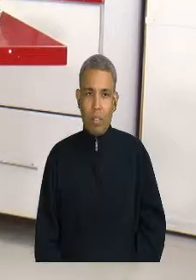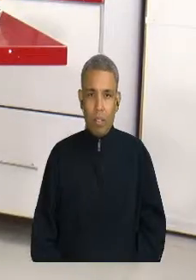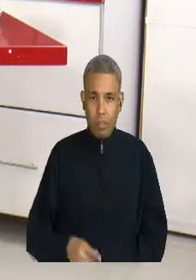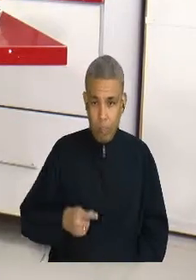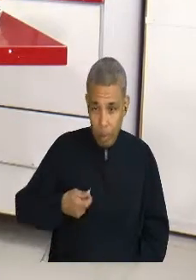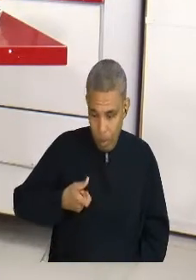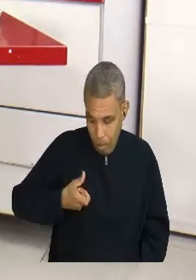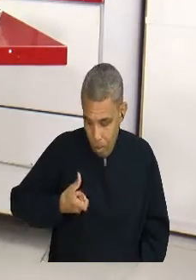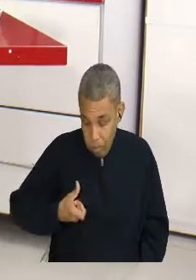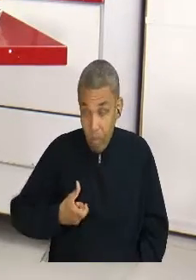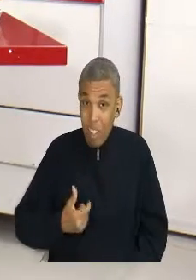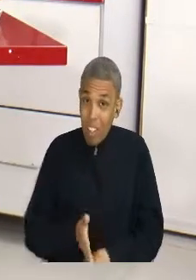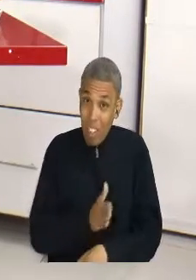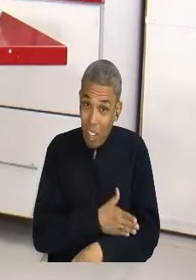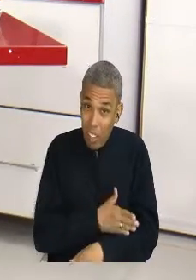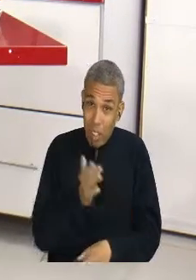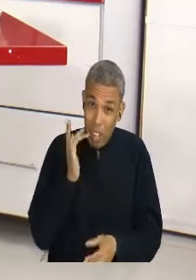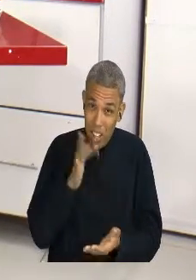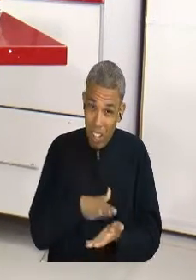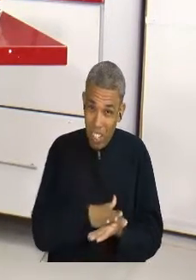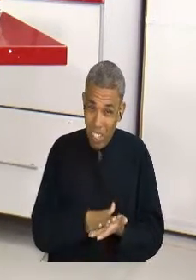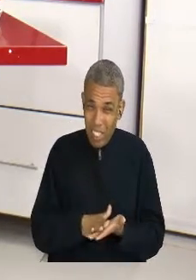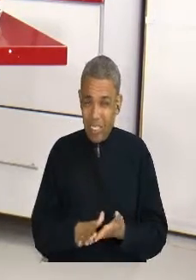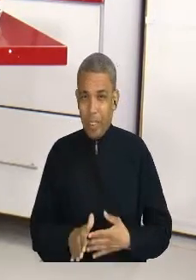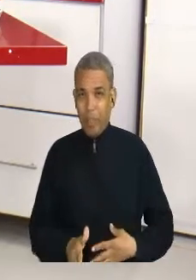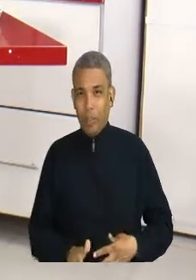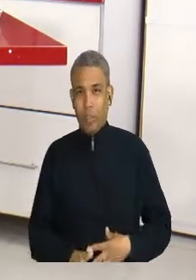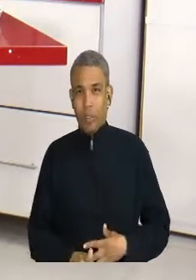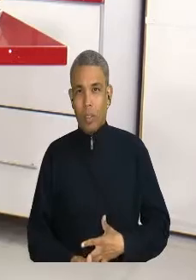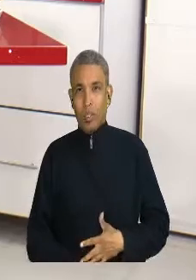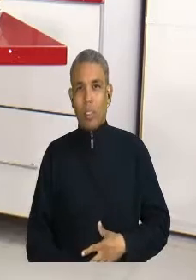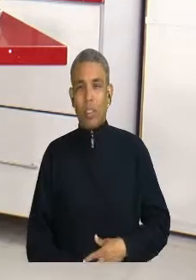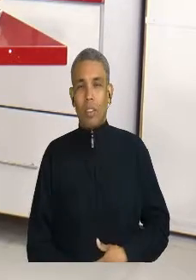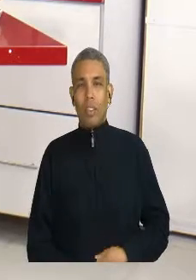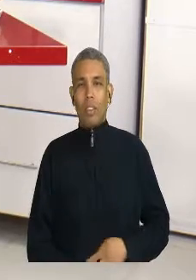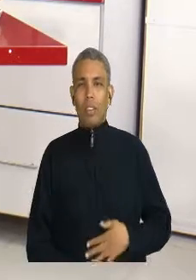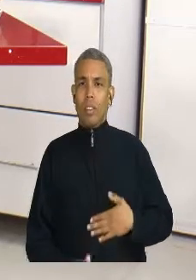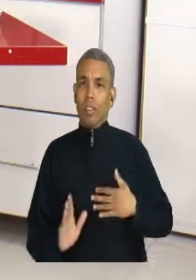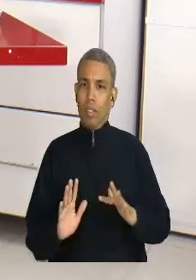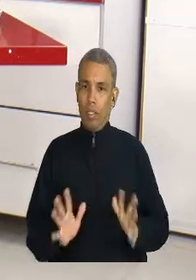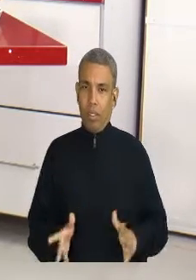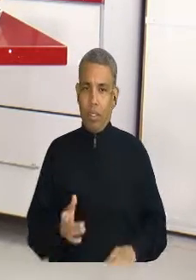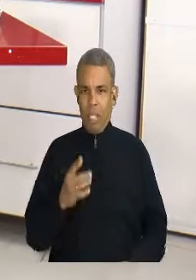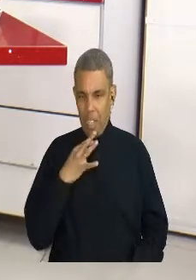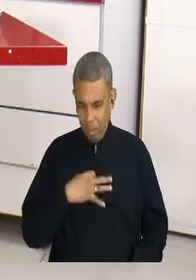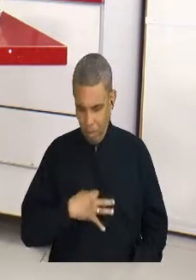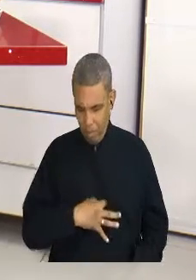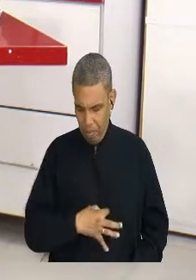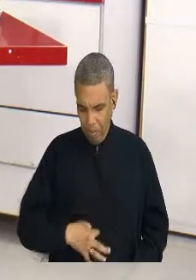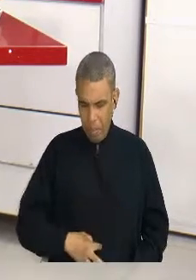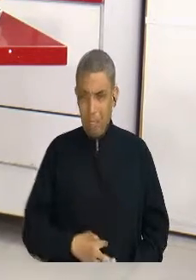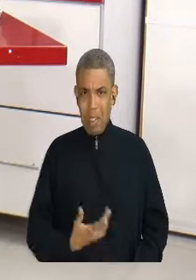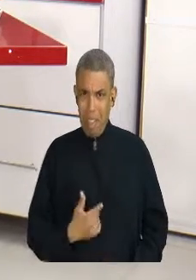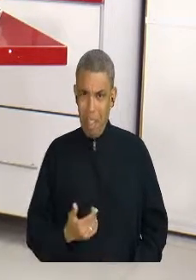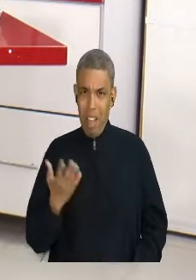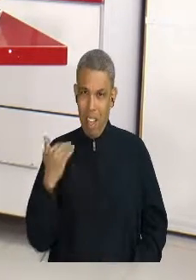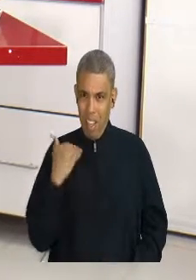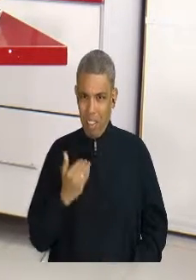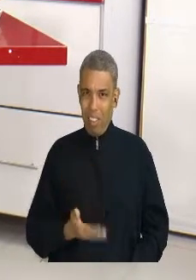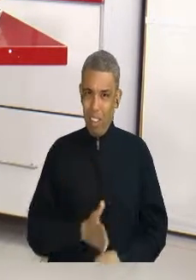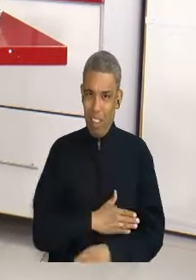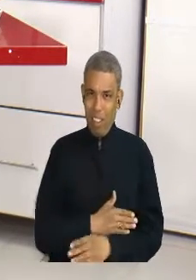Ya nosotros le sacamos todo lo que son las tripitas y eso. Entonces ya no, se